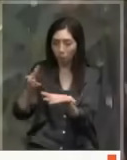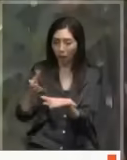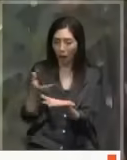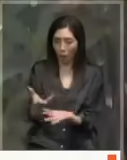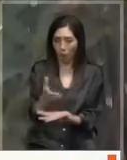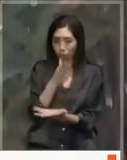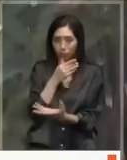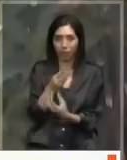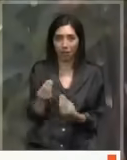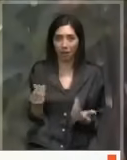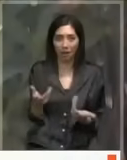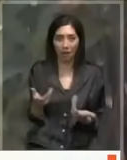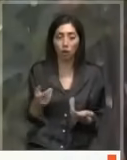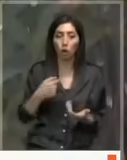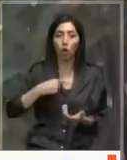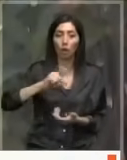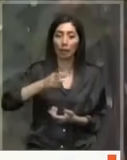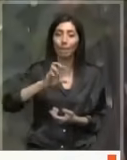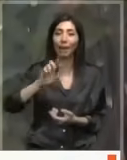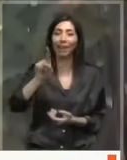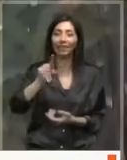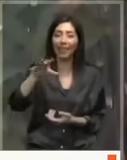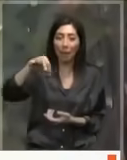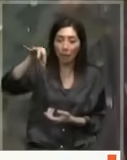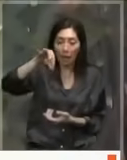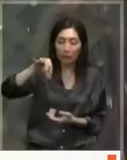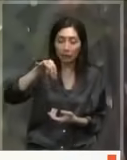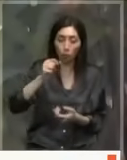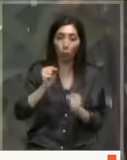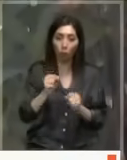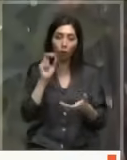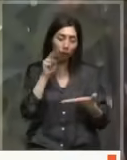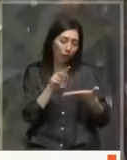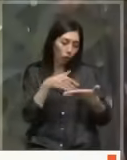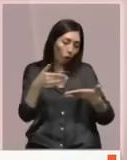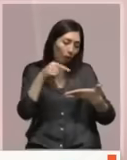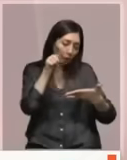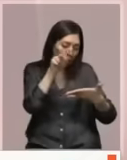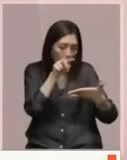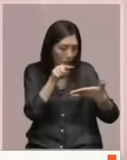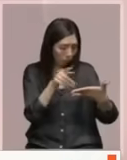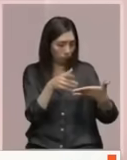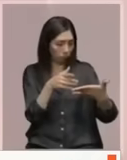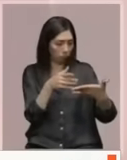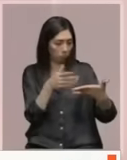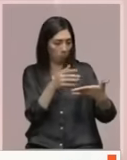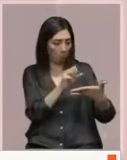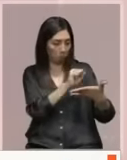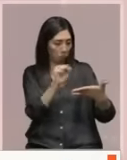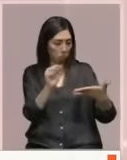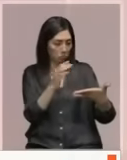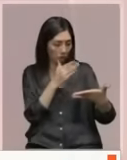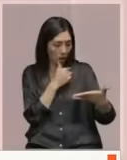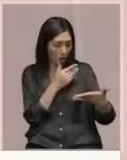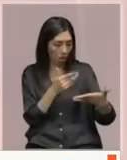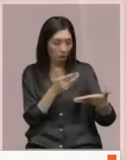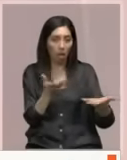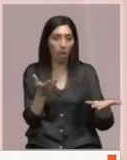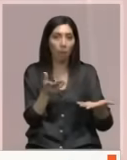ubicación. Y ese día no sé si se desactivó o le sacó el Family Link porque quedó con 25% de